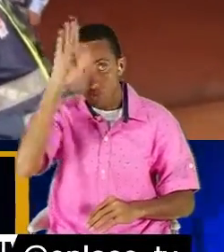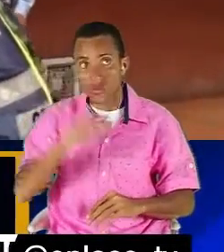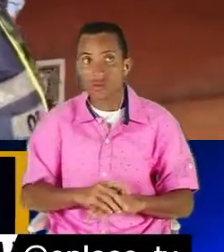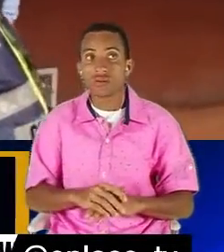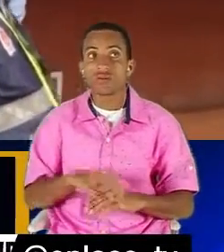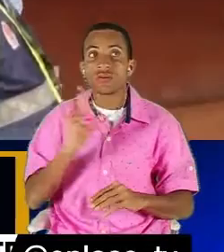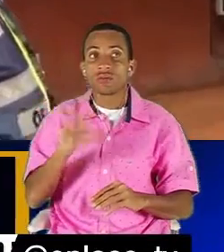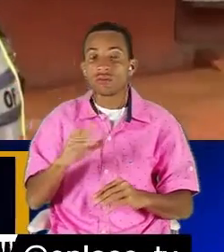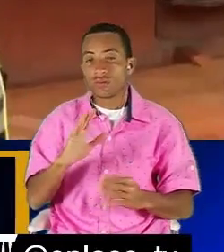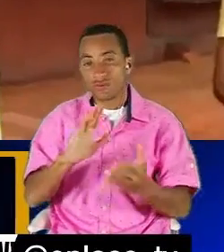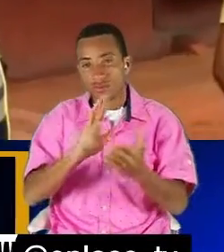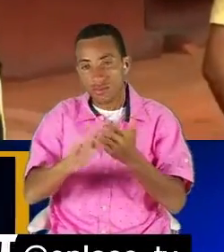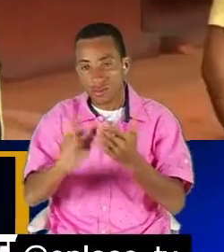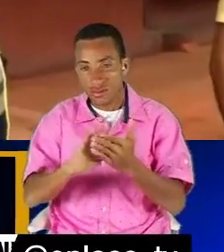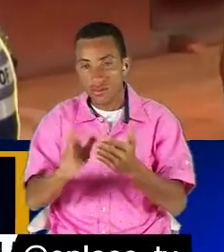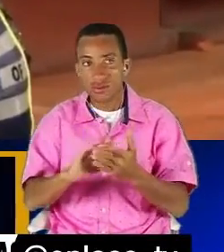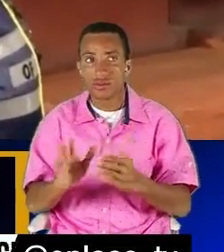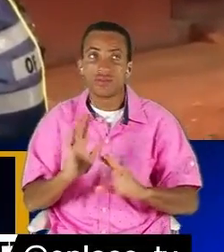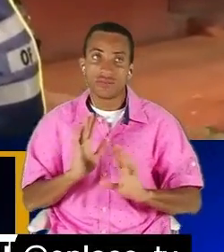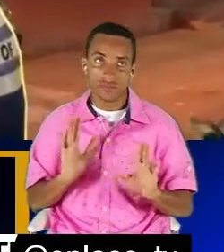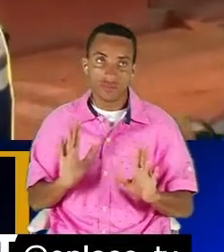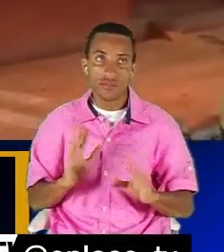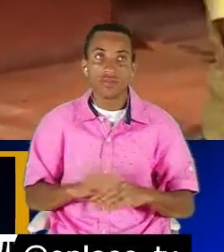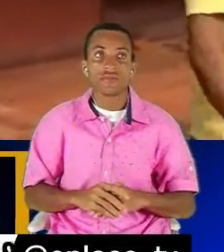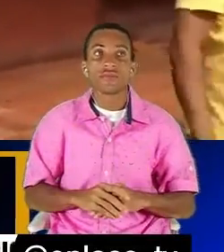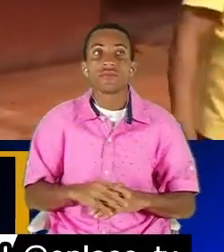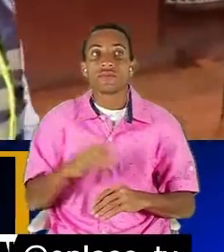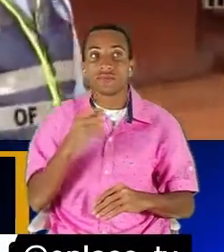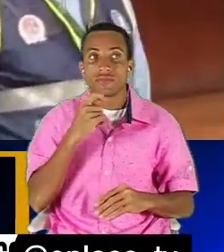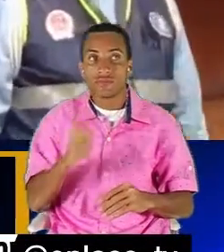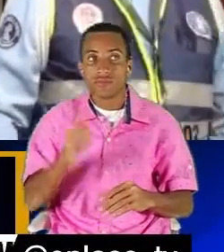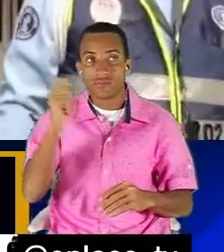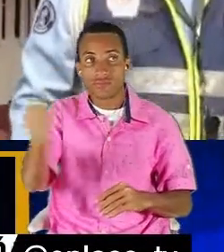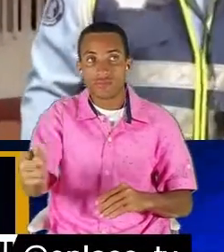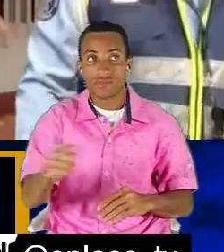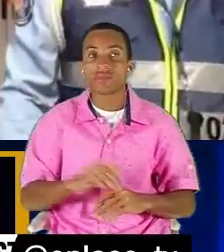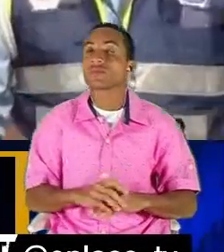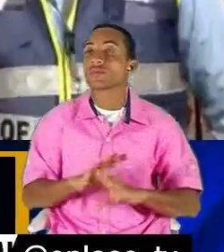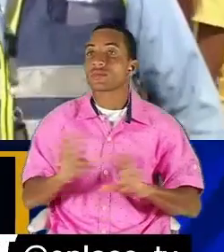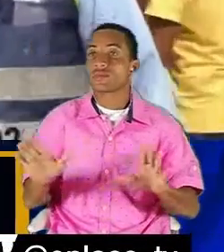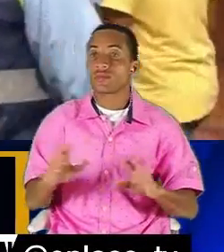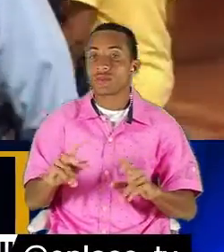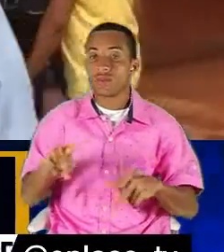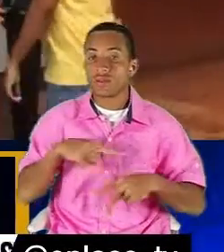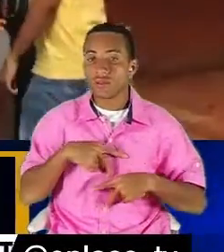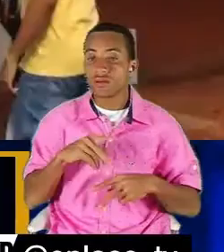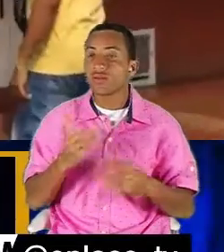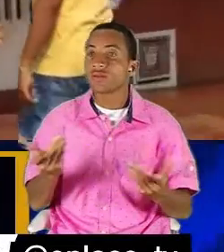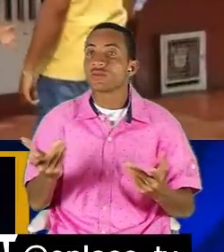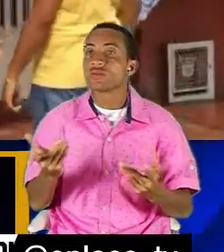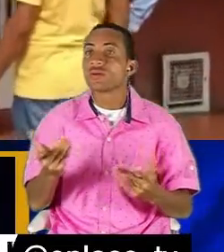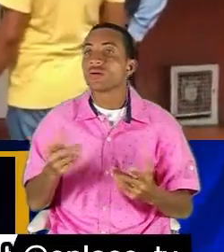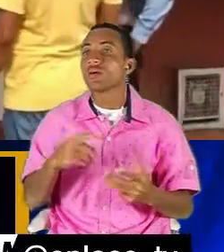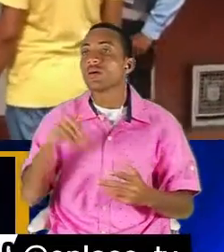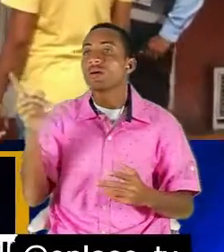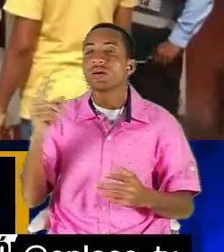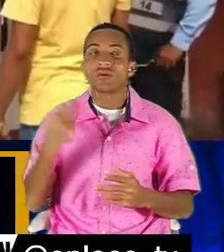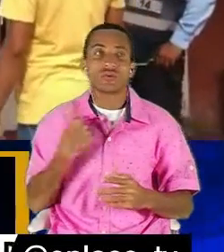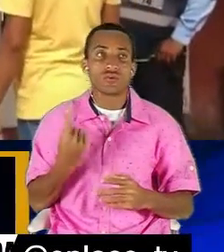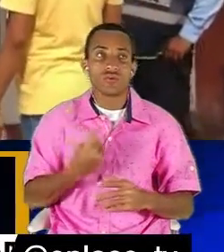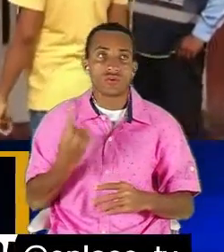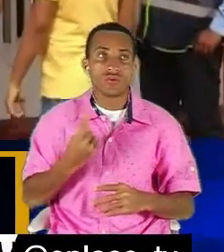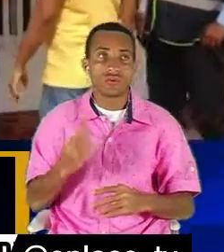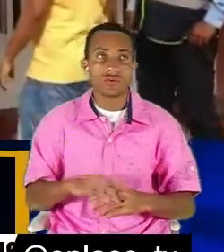pidían disculpa por lo sucedido y que él iba a entregar la tarjeta de propiedad, porque él me estaba citando un lugar solo para entregármela, porque no